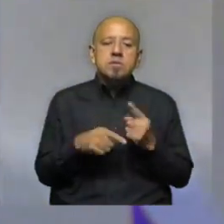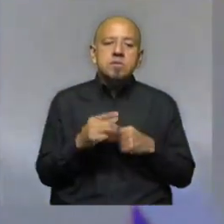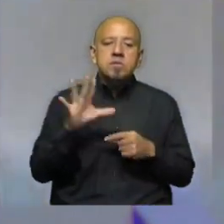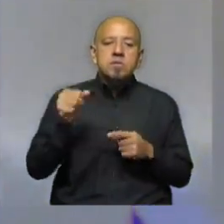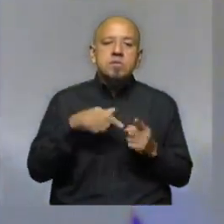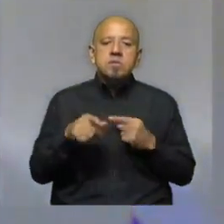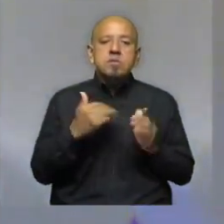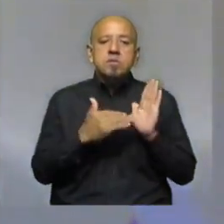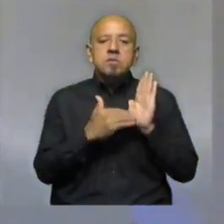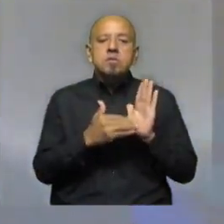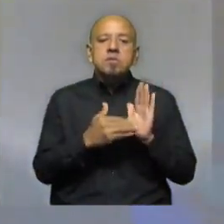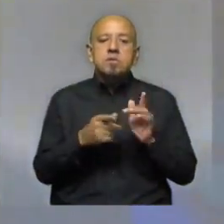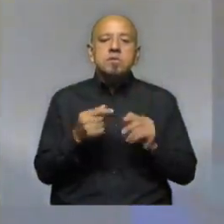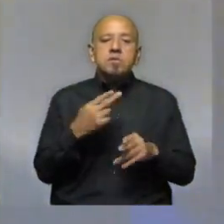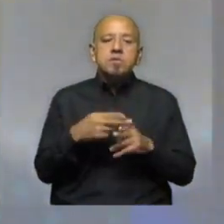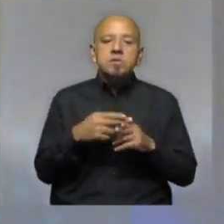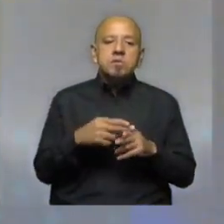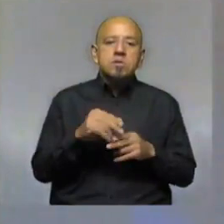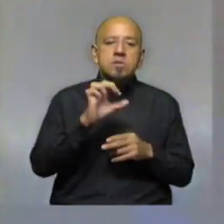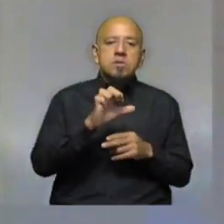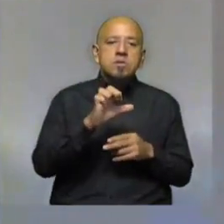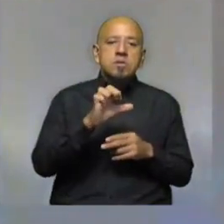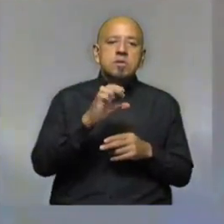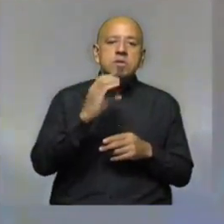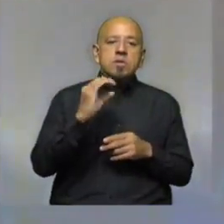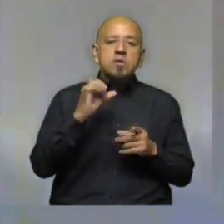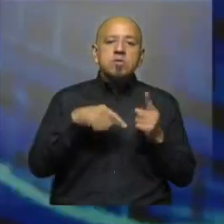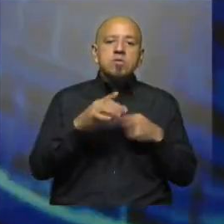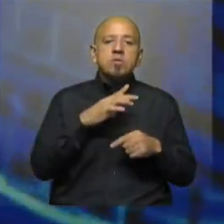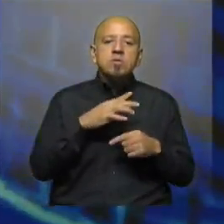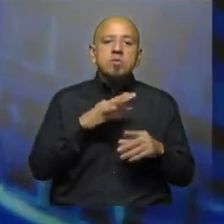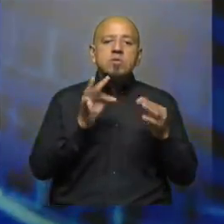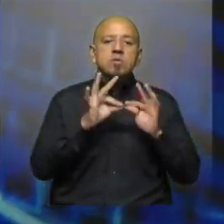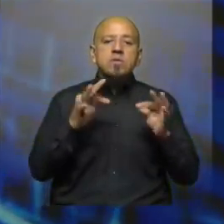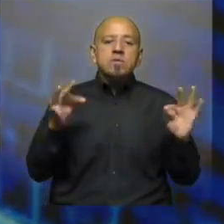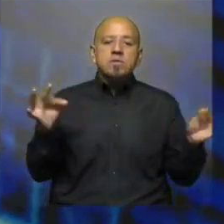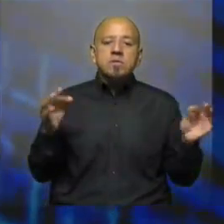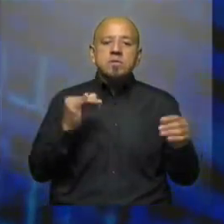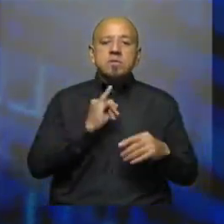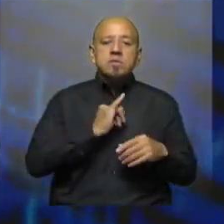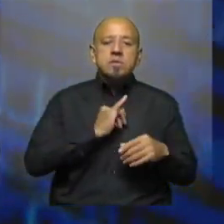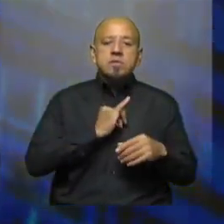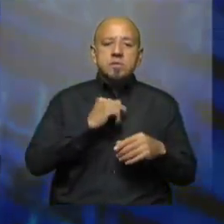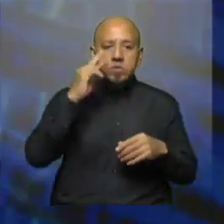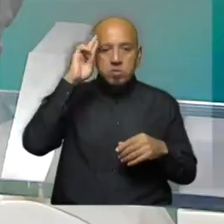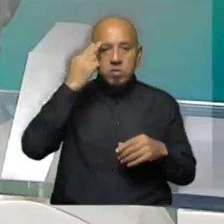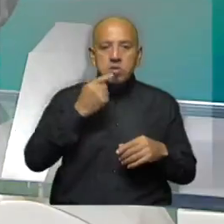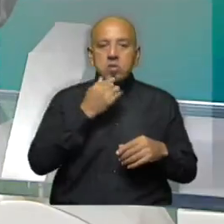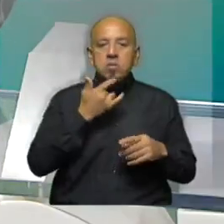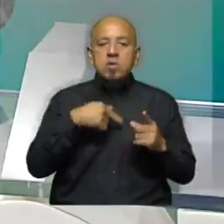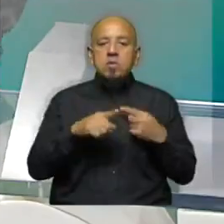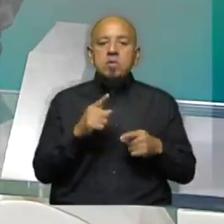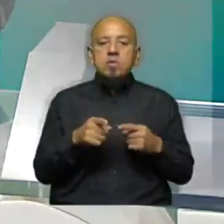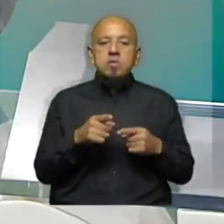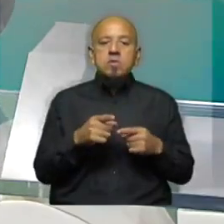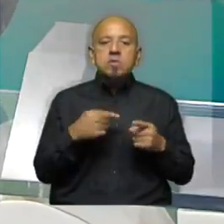como representante. Uno se llama Ecos, que es sobre frases que tienen que ver con la identidad uruguaya. Buenísimo. Por ejemplo, te tiro una,